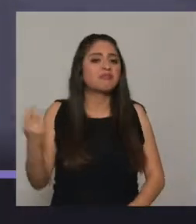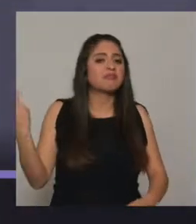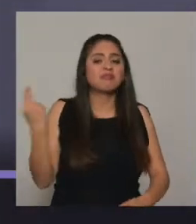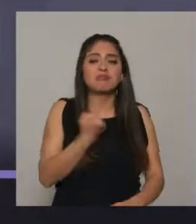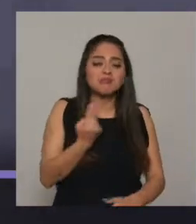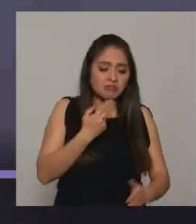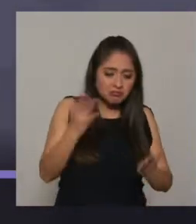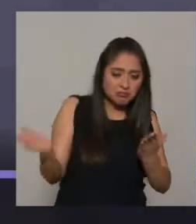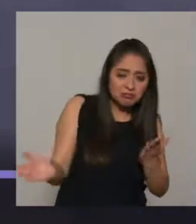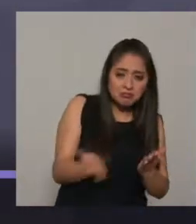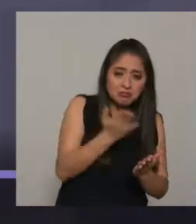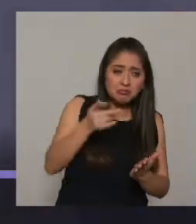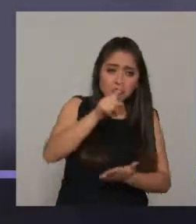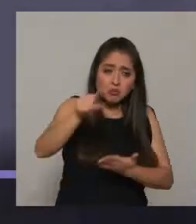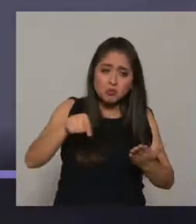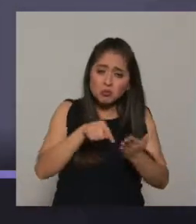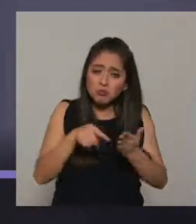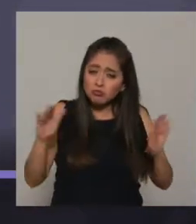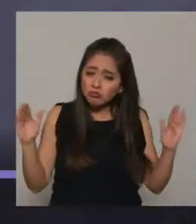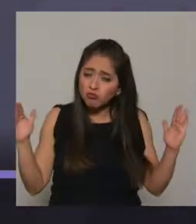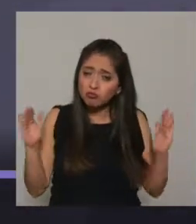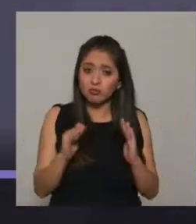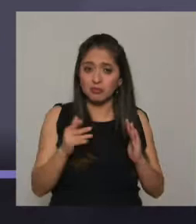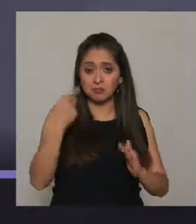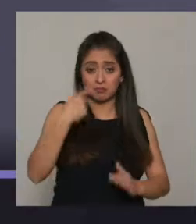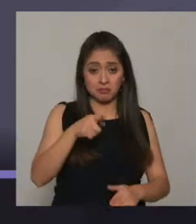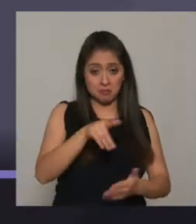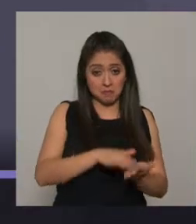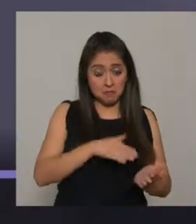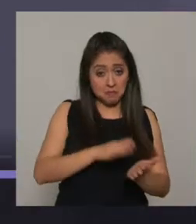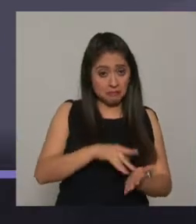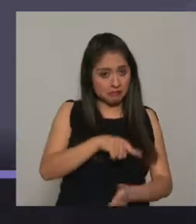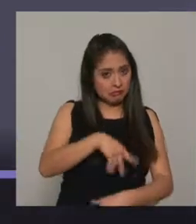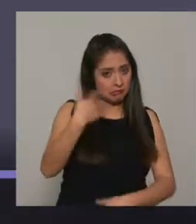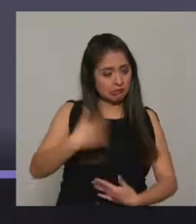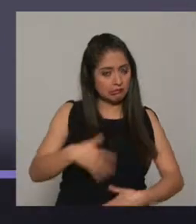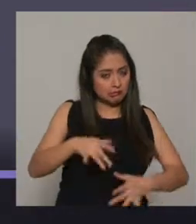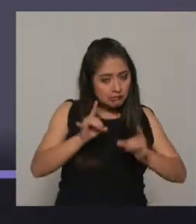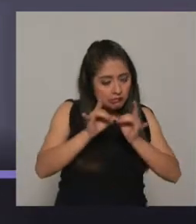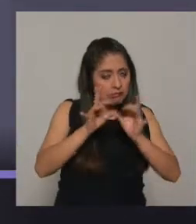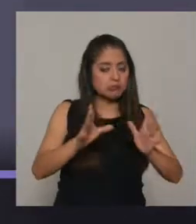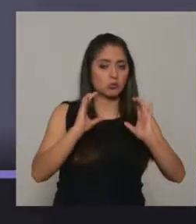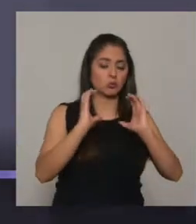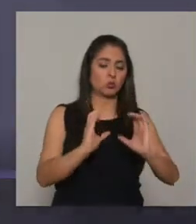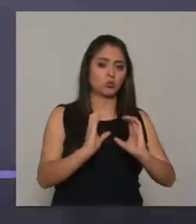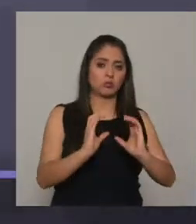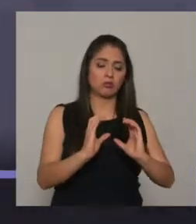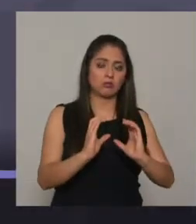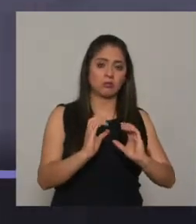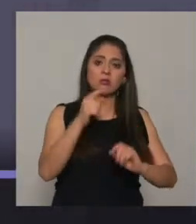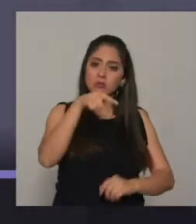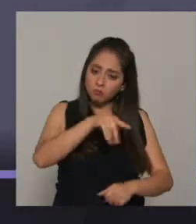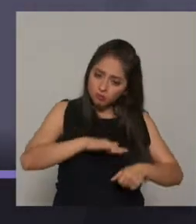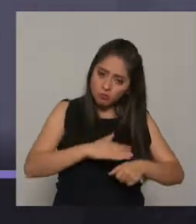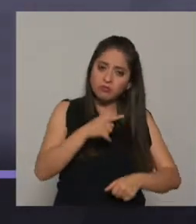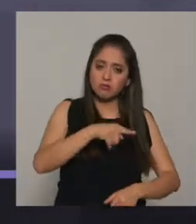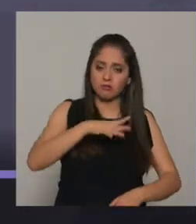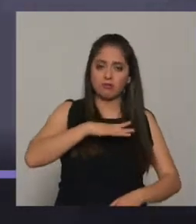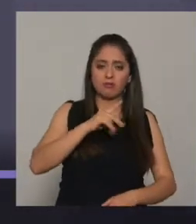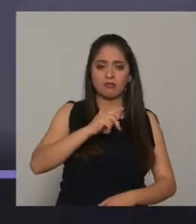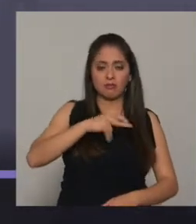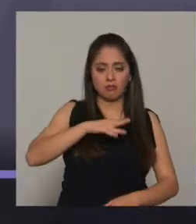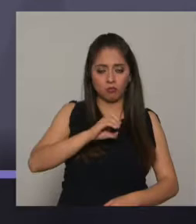poco espacio que se tiene y por lo delicado de los documentos. Entonces, por eso se tienen los tequios,